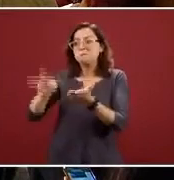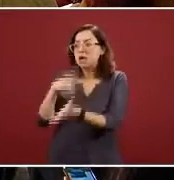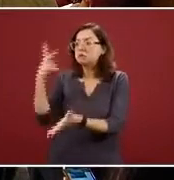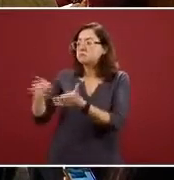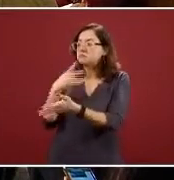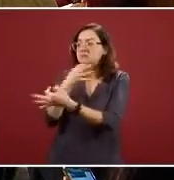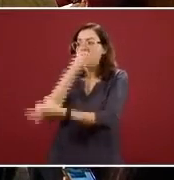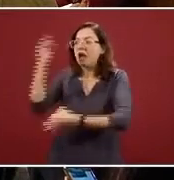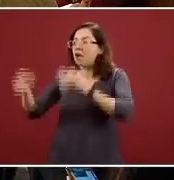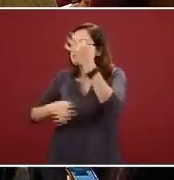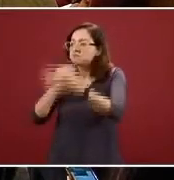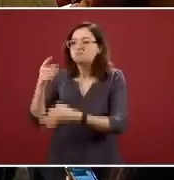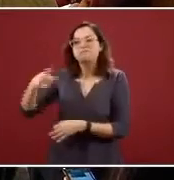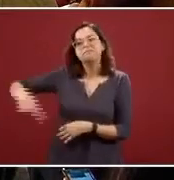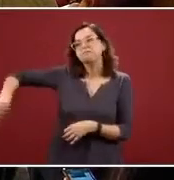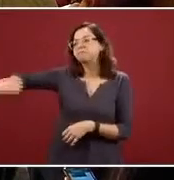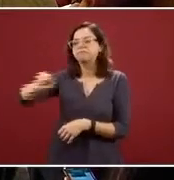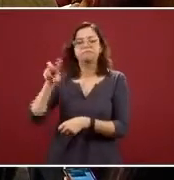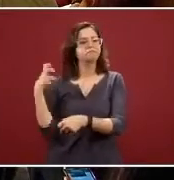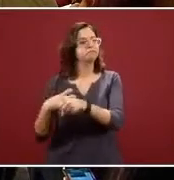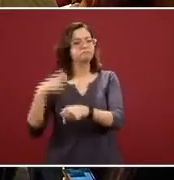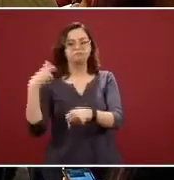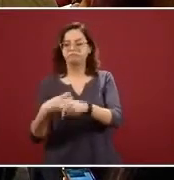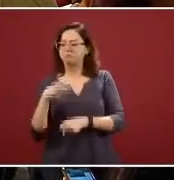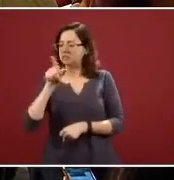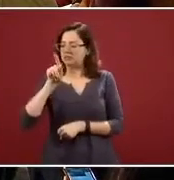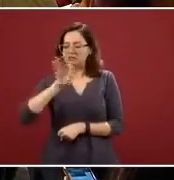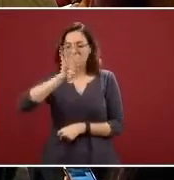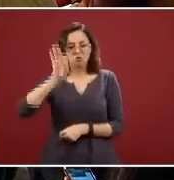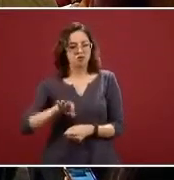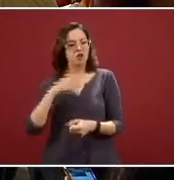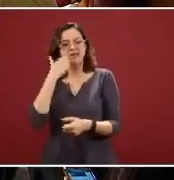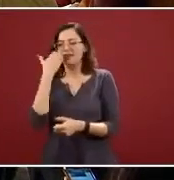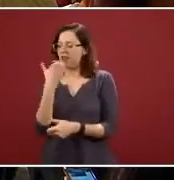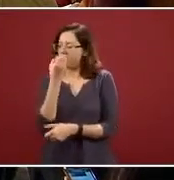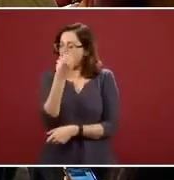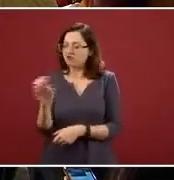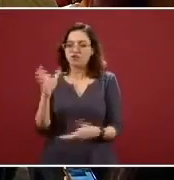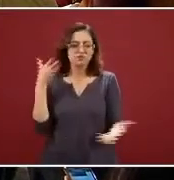de estos van a buscar atención y esto más o menos estamos estimando